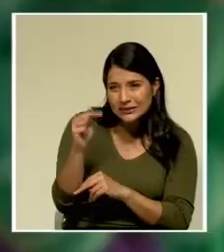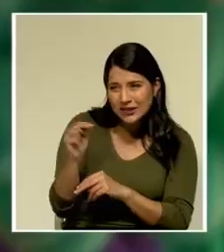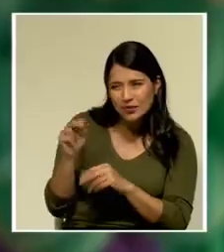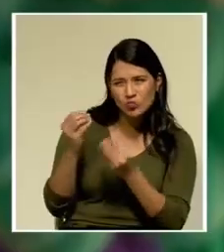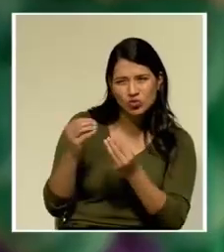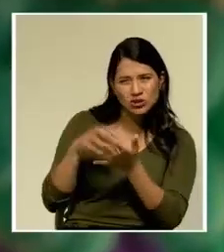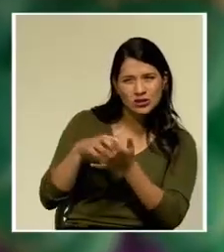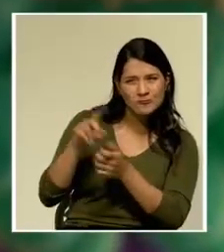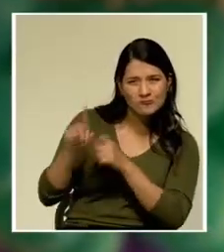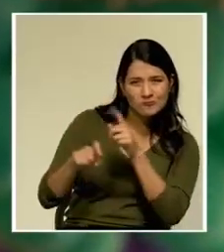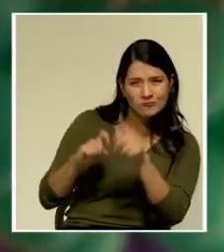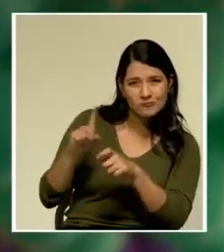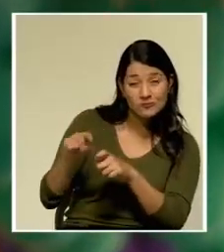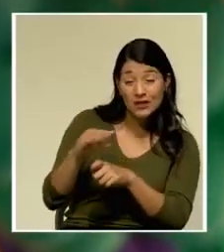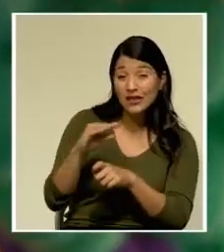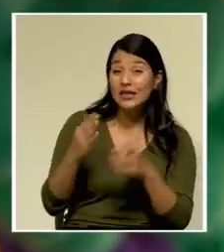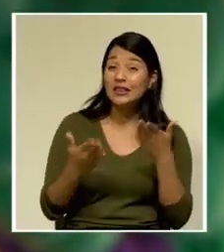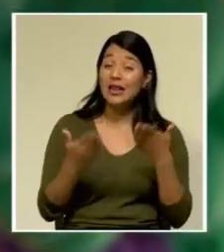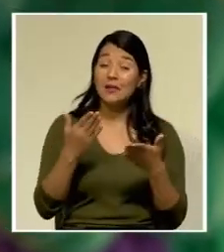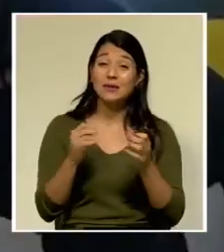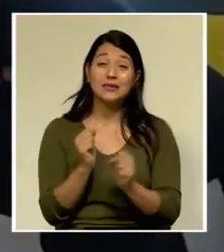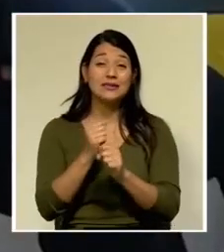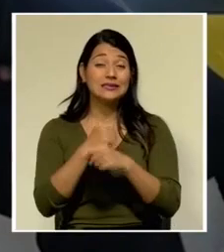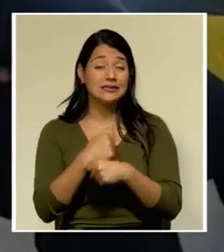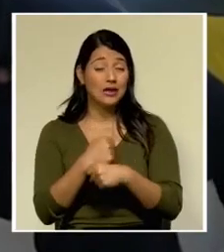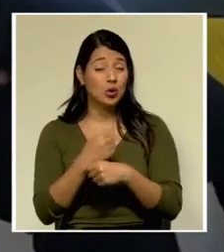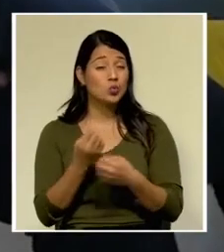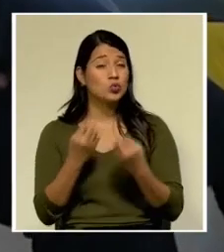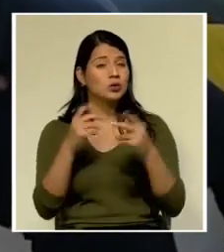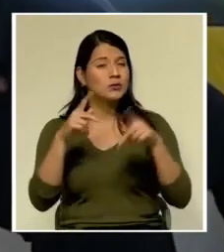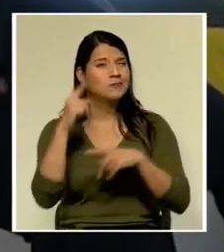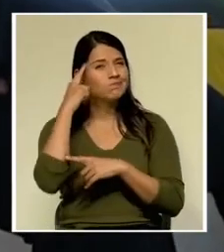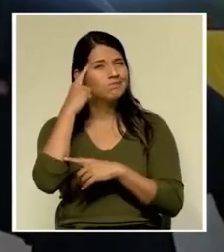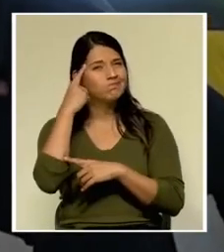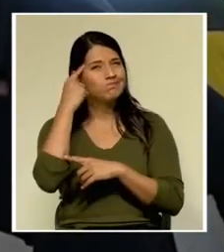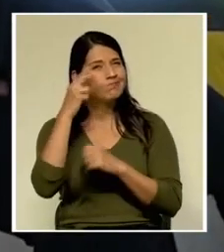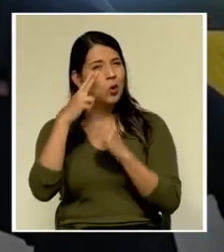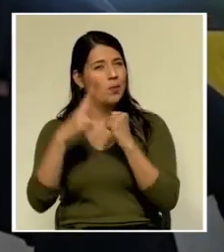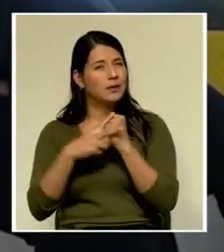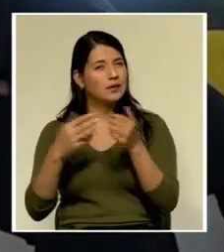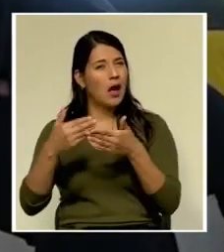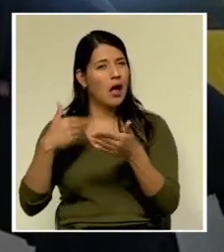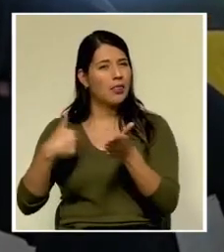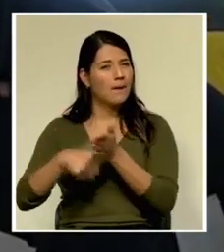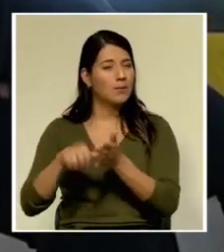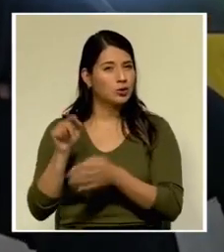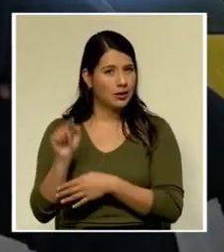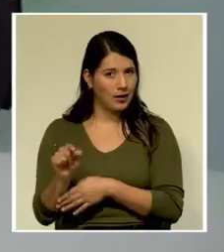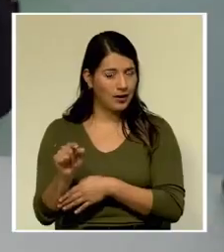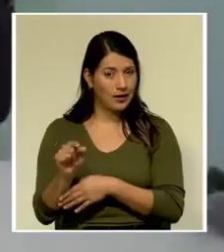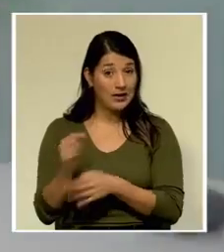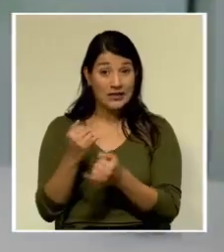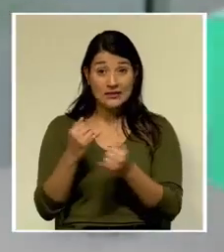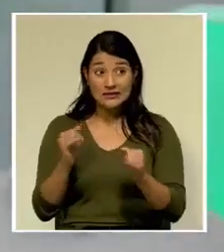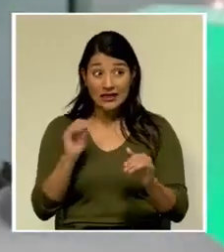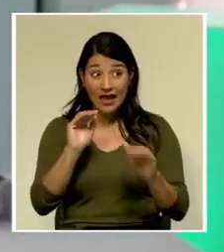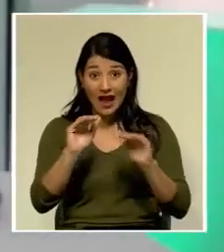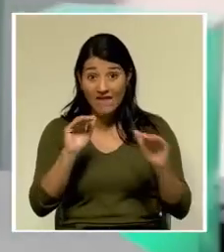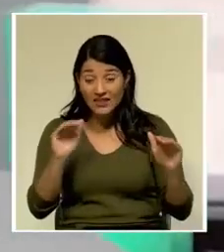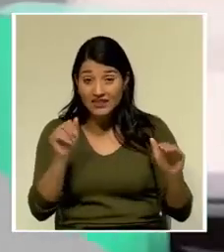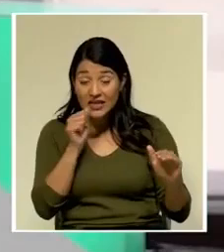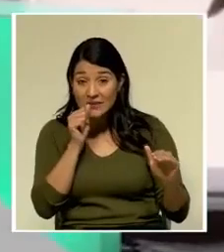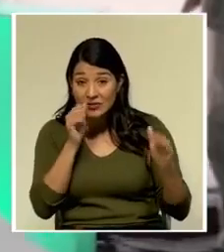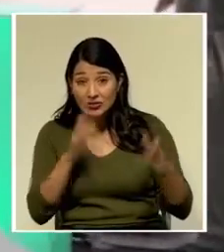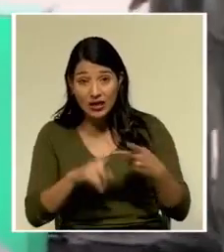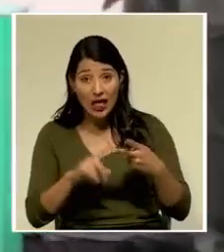probablemente hicieron a un grupo de electores pensar 2 veces antes de darle su apoyo, sin avisar a la prensa ni en sus